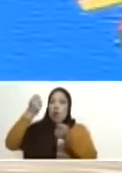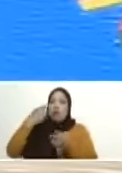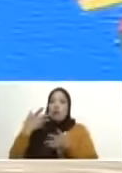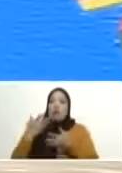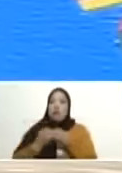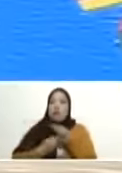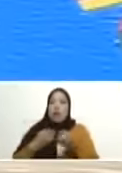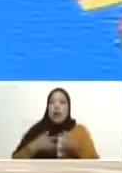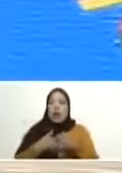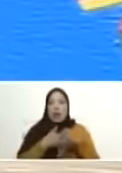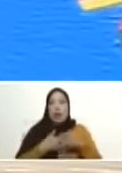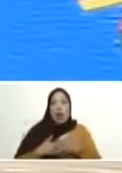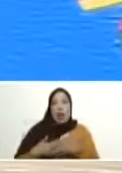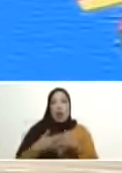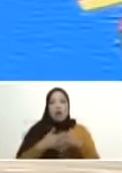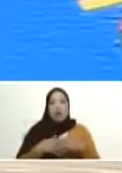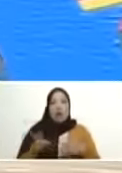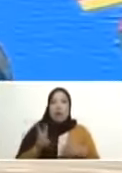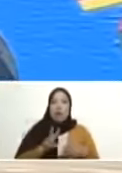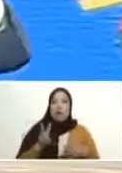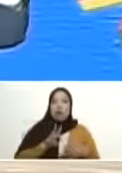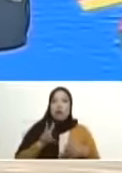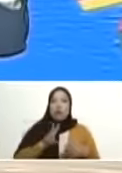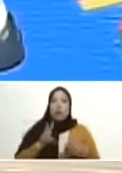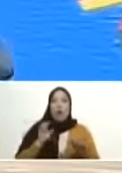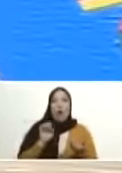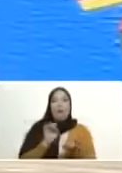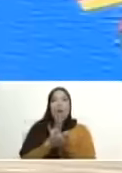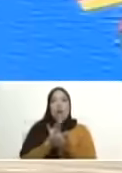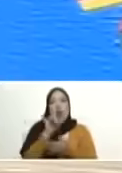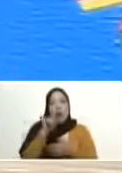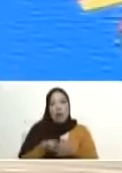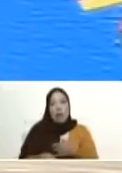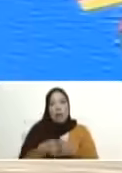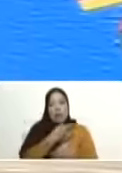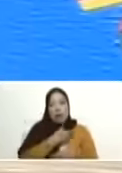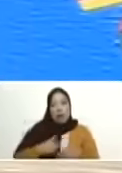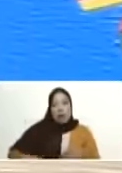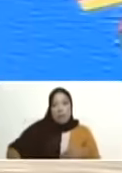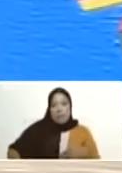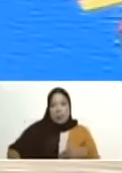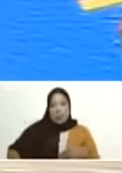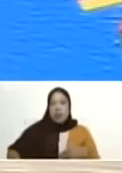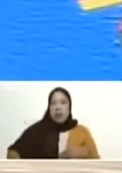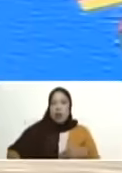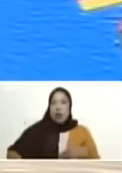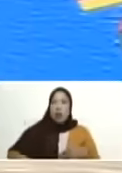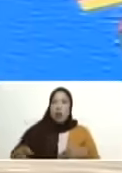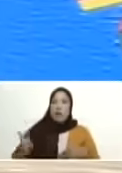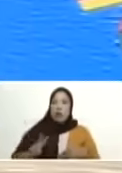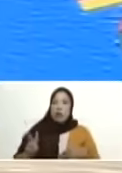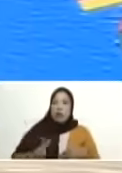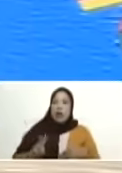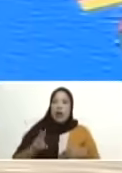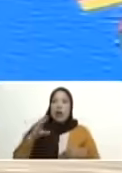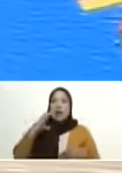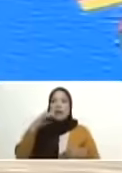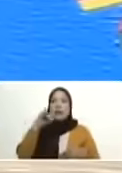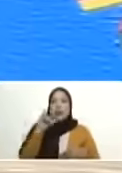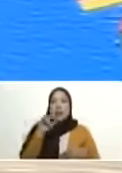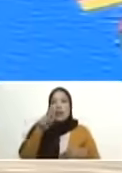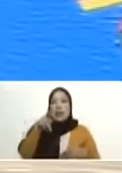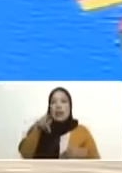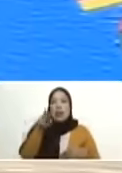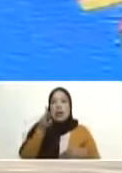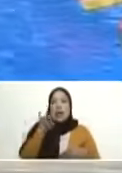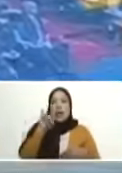cónsul de los Estados Unidos en Venezuela, que había sido expulsado por el presidente general Cipriano Castro.